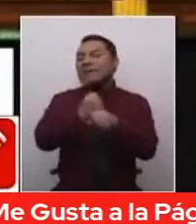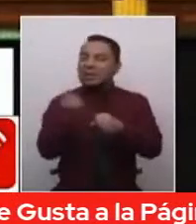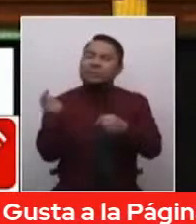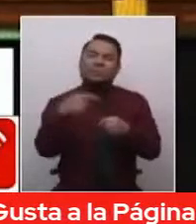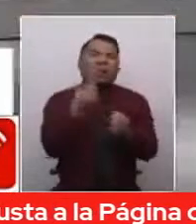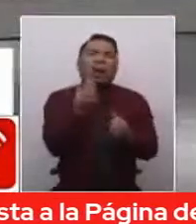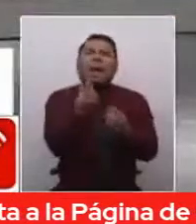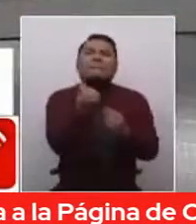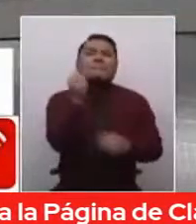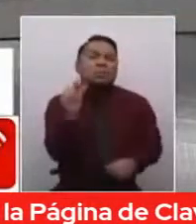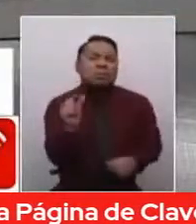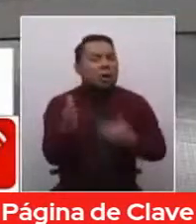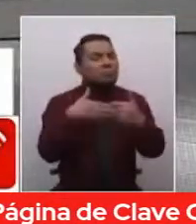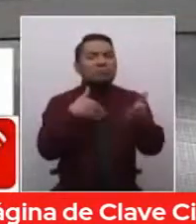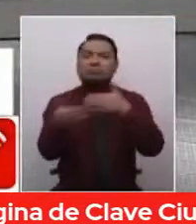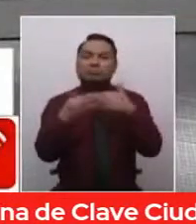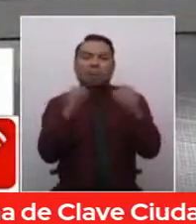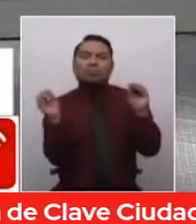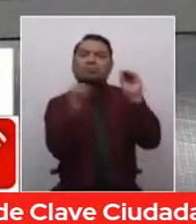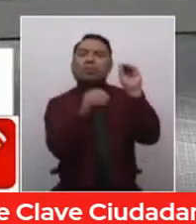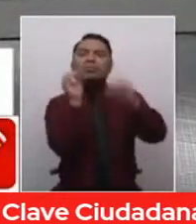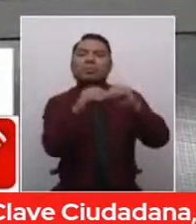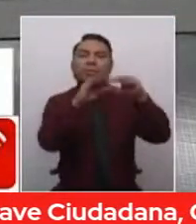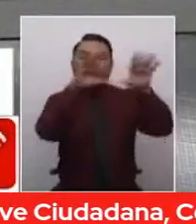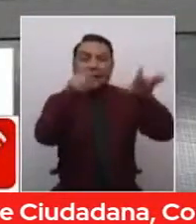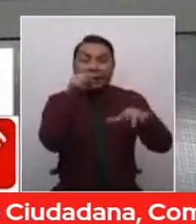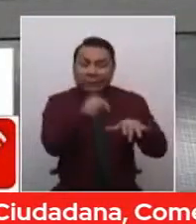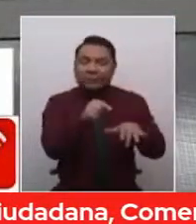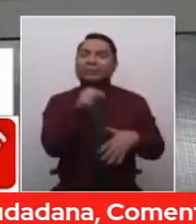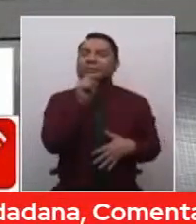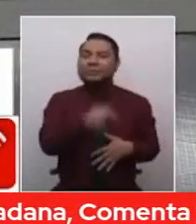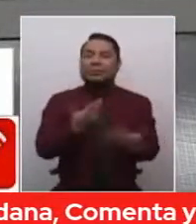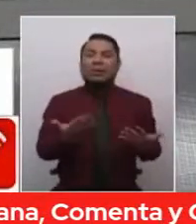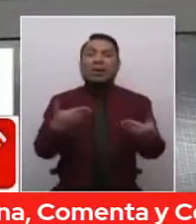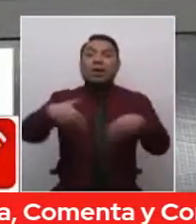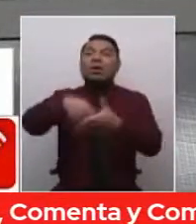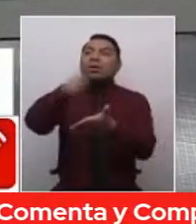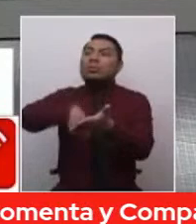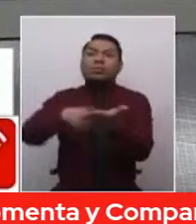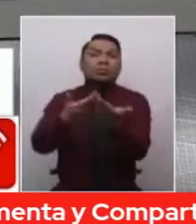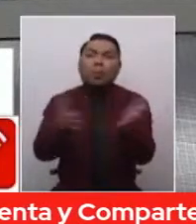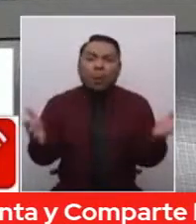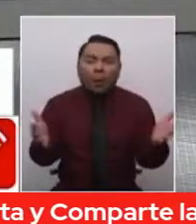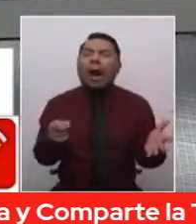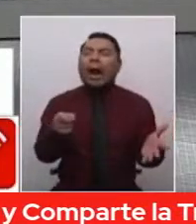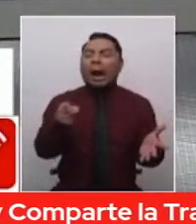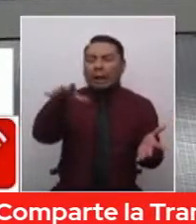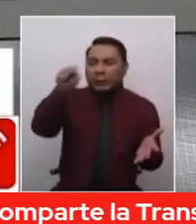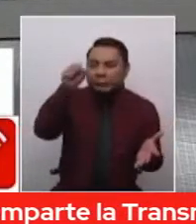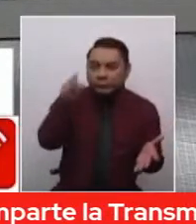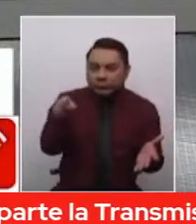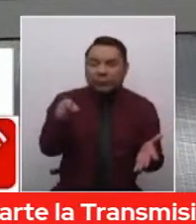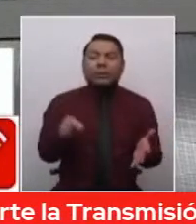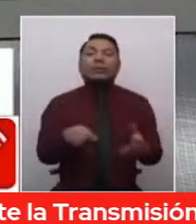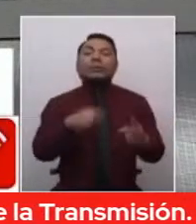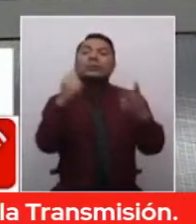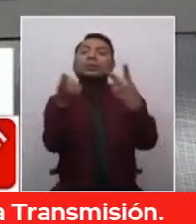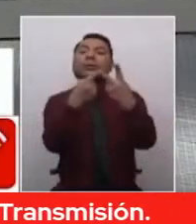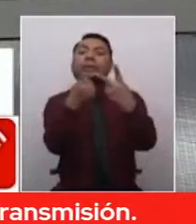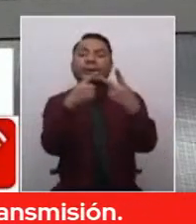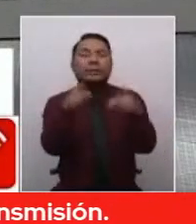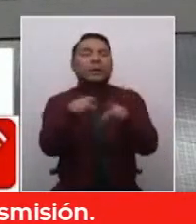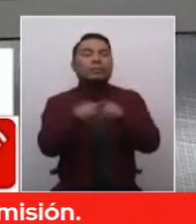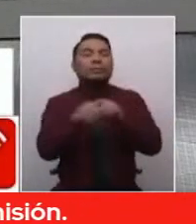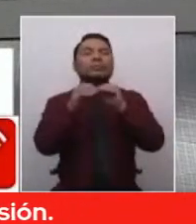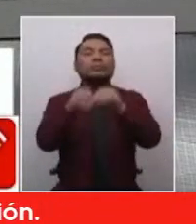menor cuantía, que es generalmente donde se produce la corrupción, porque no hay licitaciones y son adjudicaciones directas. Y en segundo lugar, vamos a